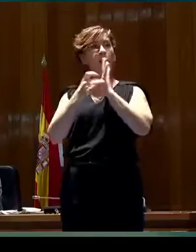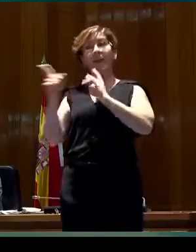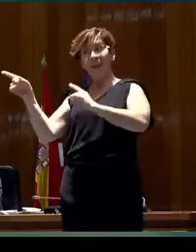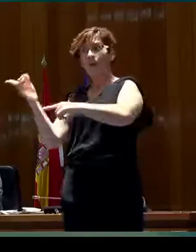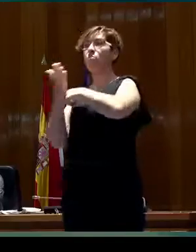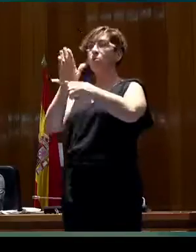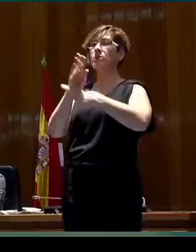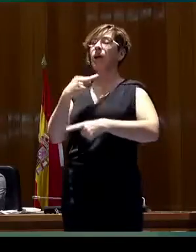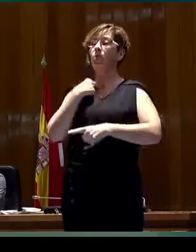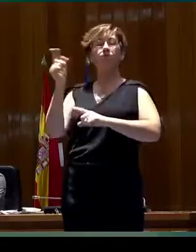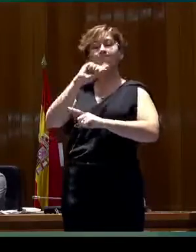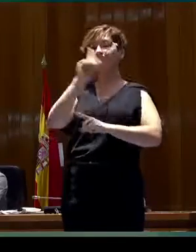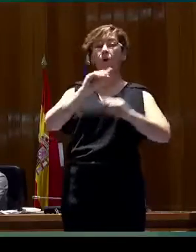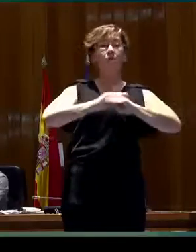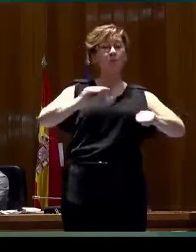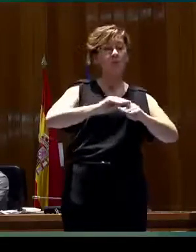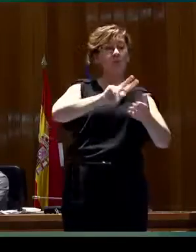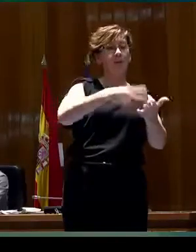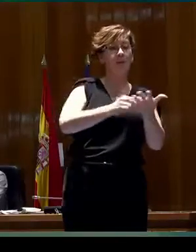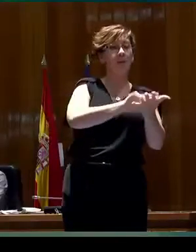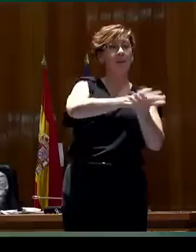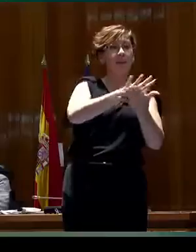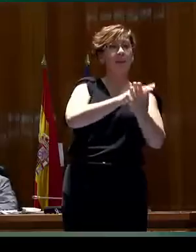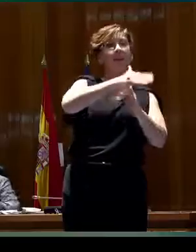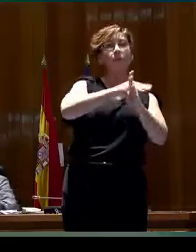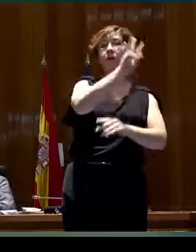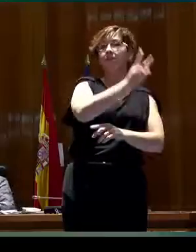nivel 3 a nivel 4.